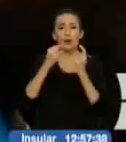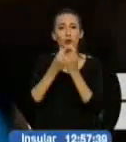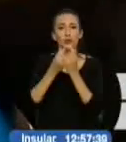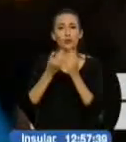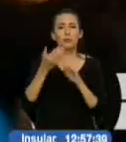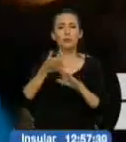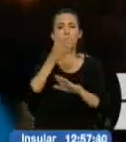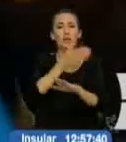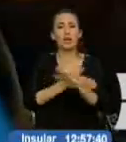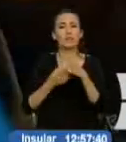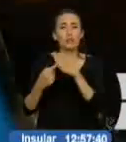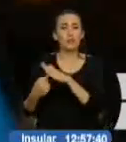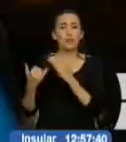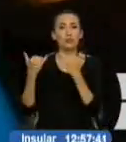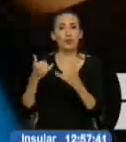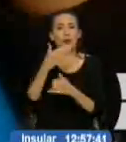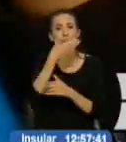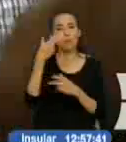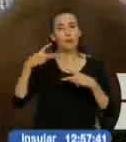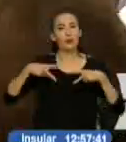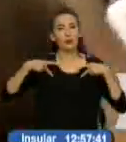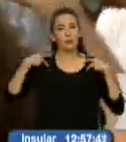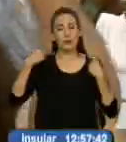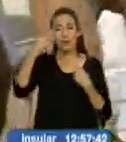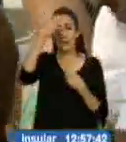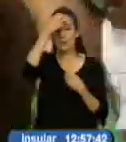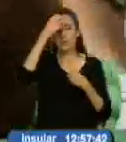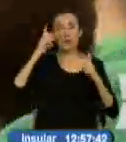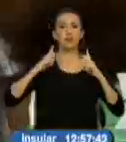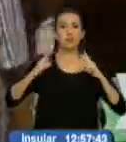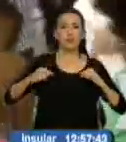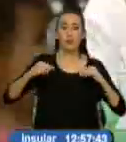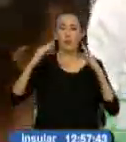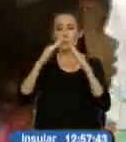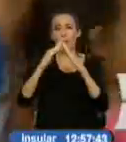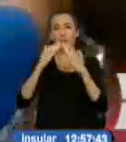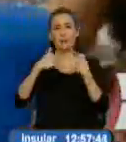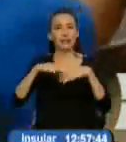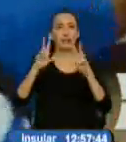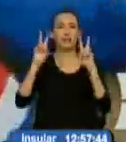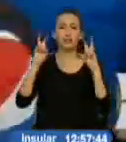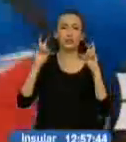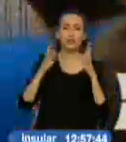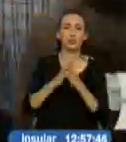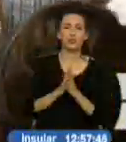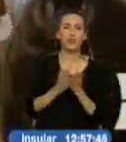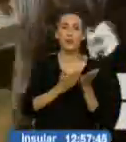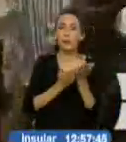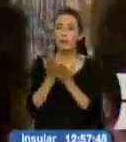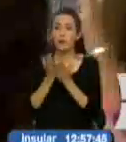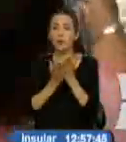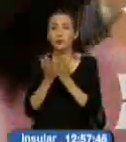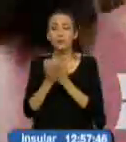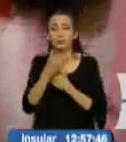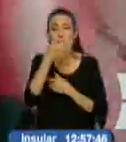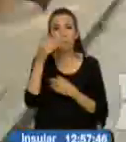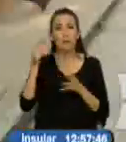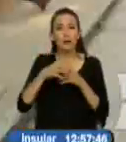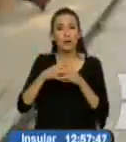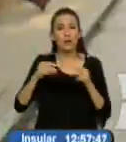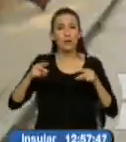para ellos mejores condiciones de acceso a educación, salud, vivienda y demás servicios que les posibiliten una mejor calidad de